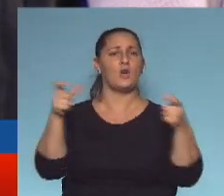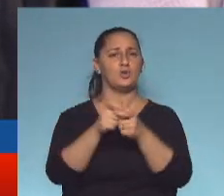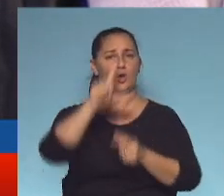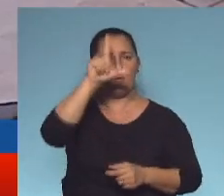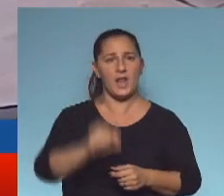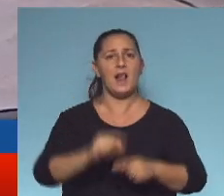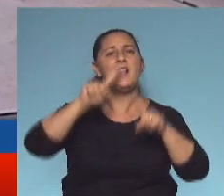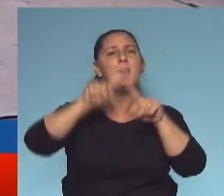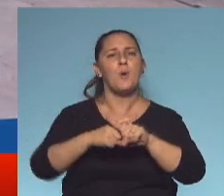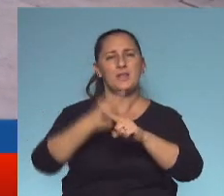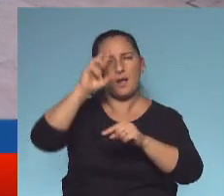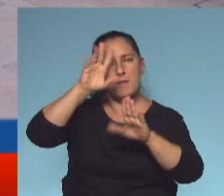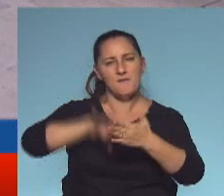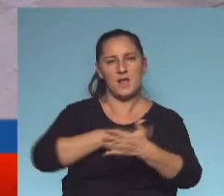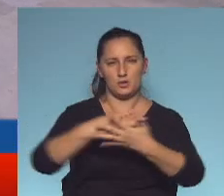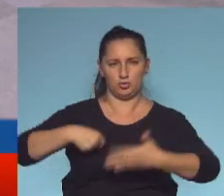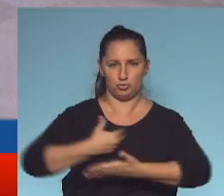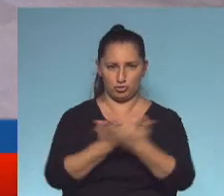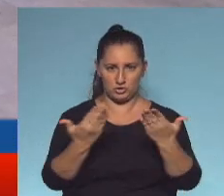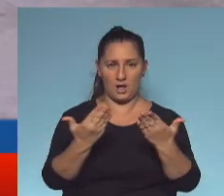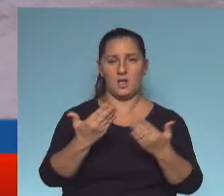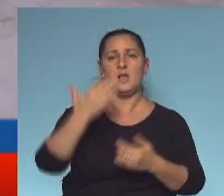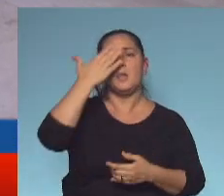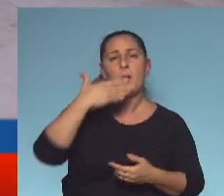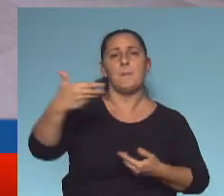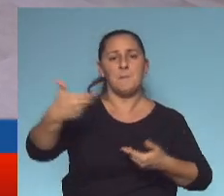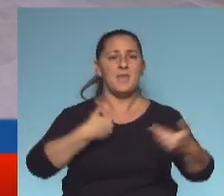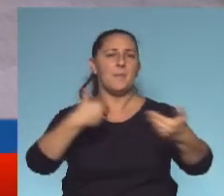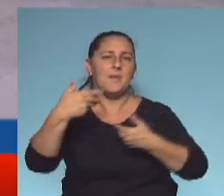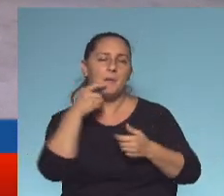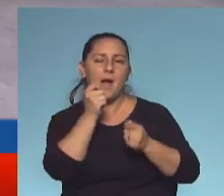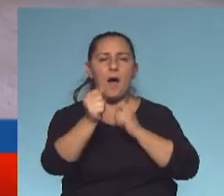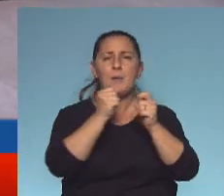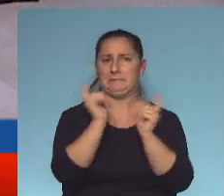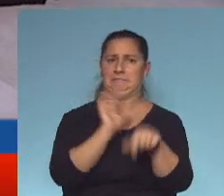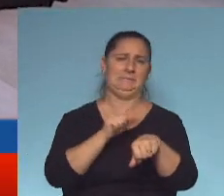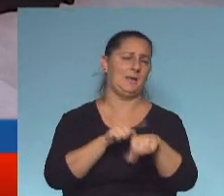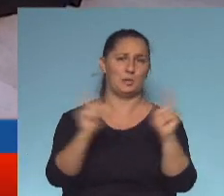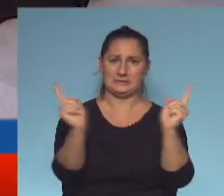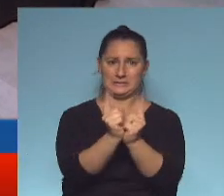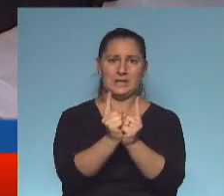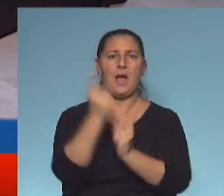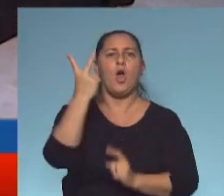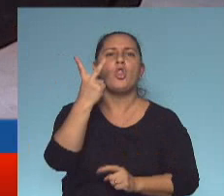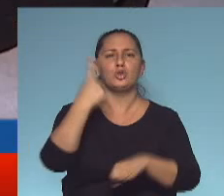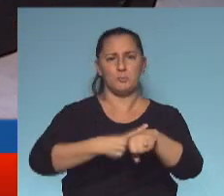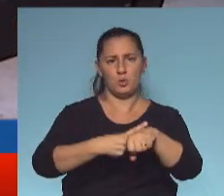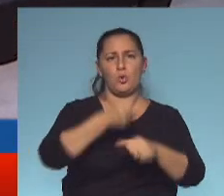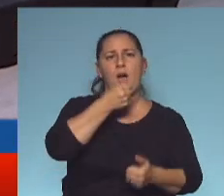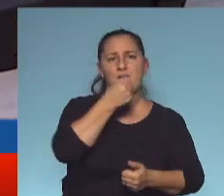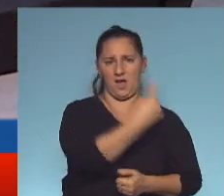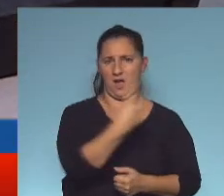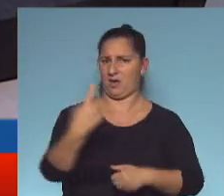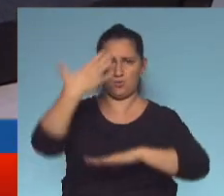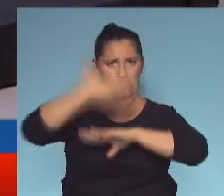Políticas Sociales. Luego voy a ir dando la palabra con el pedido de ser realmente muy acotados. Estamos planteando 2 minutos por orador,